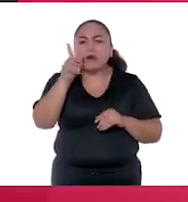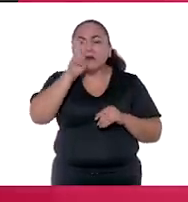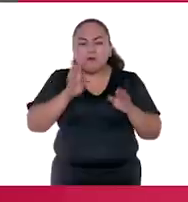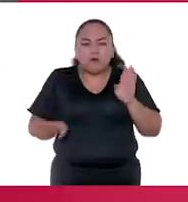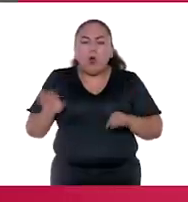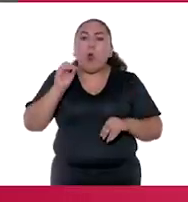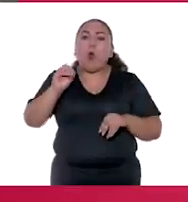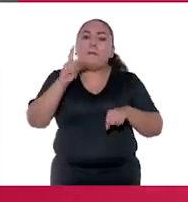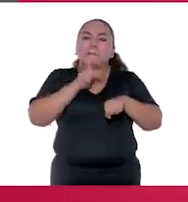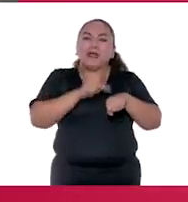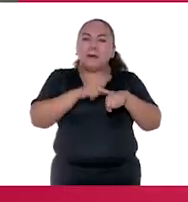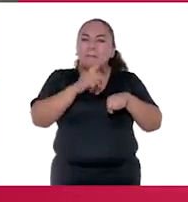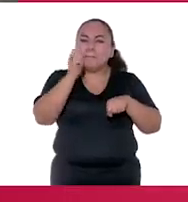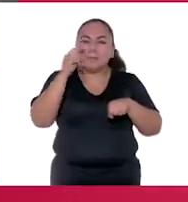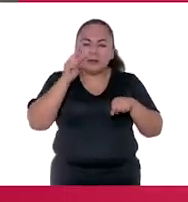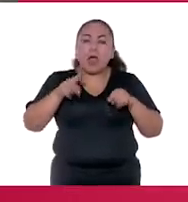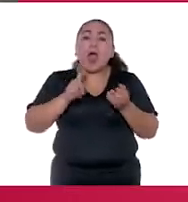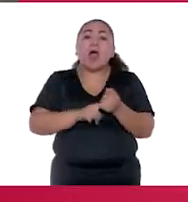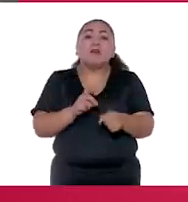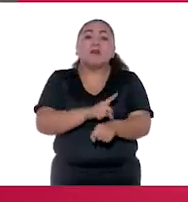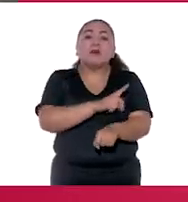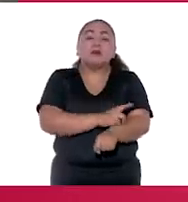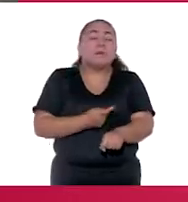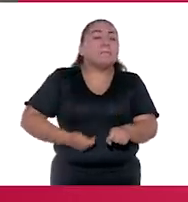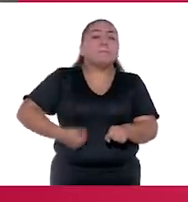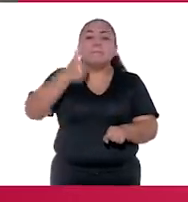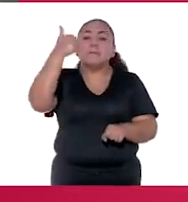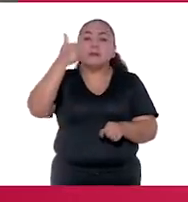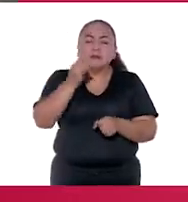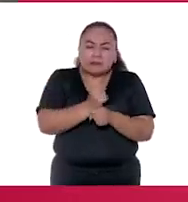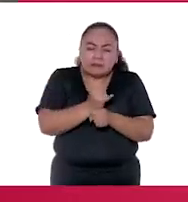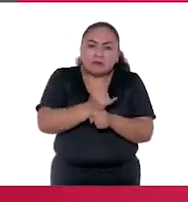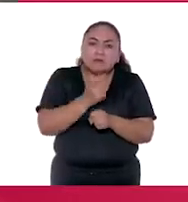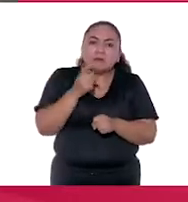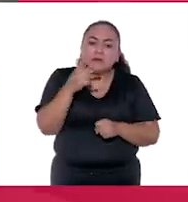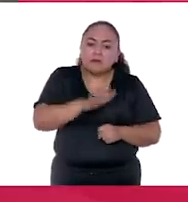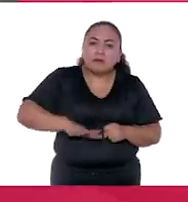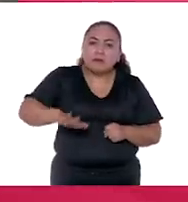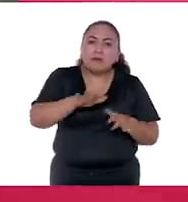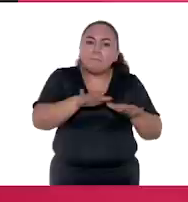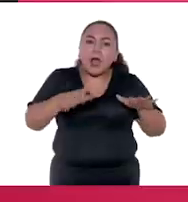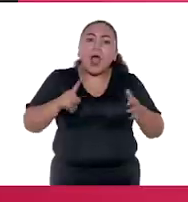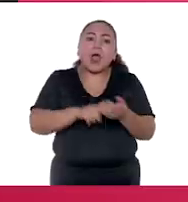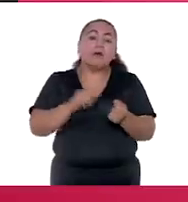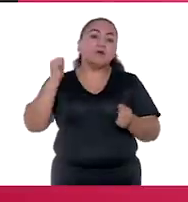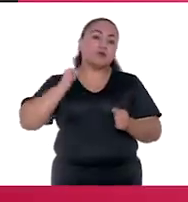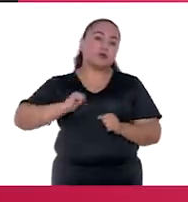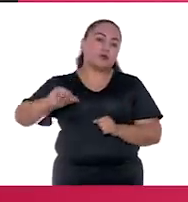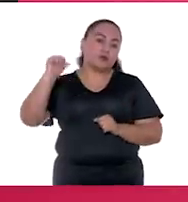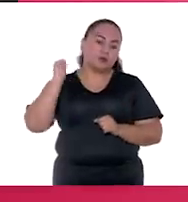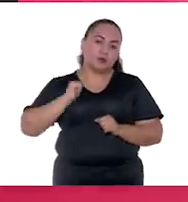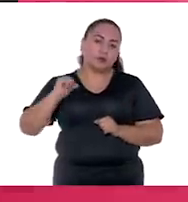arcilla, donde se guardaron los minerales y las condiciones de estos mares primitivos.